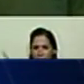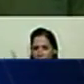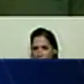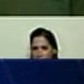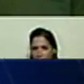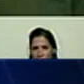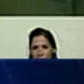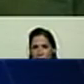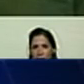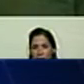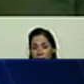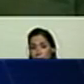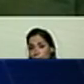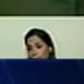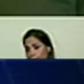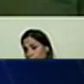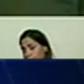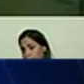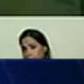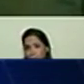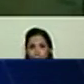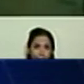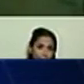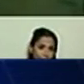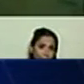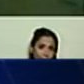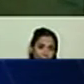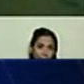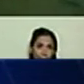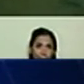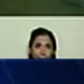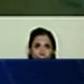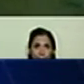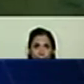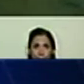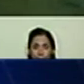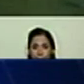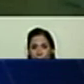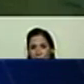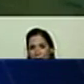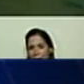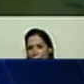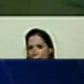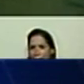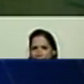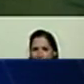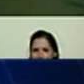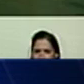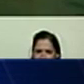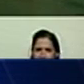latinoamericanos, lamentablemente, muy lamentablemente, haciéndole juego al imperio norteamericano